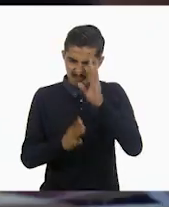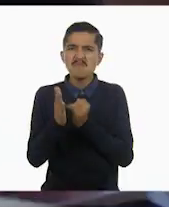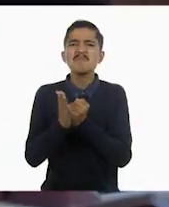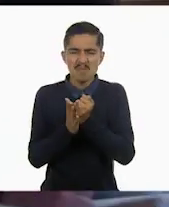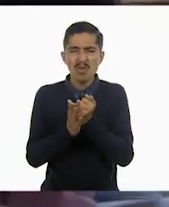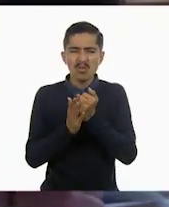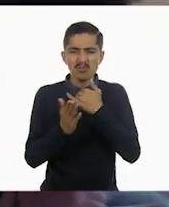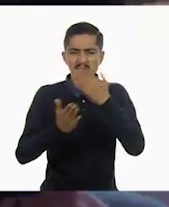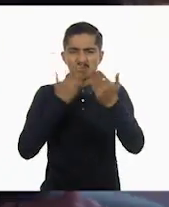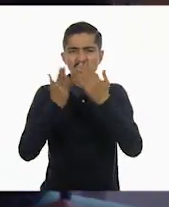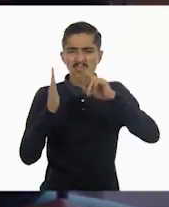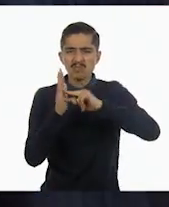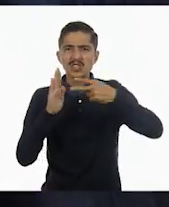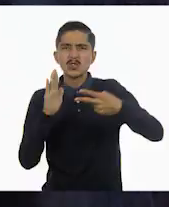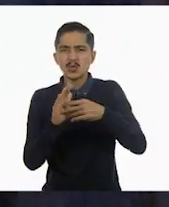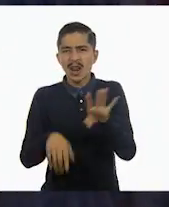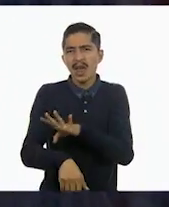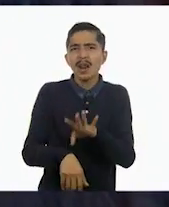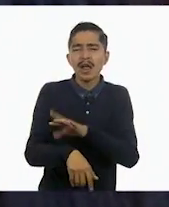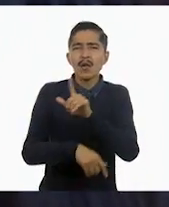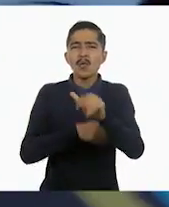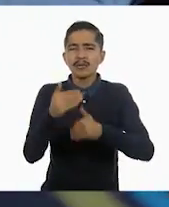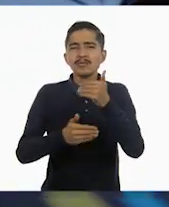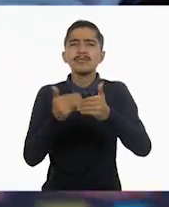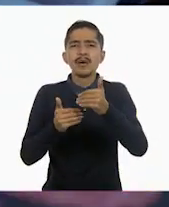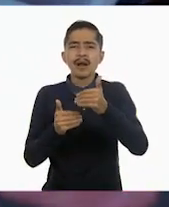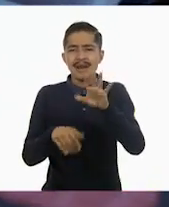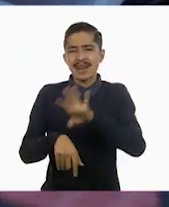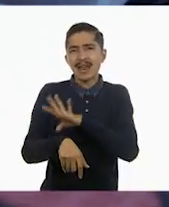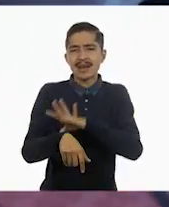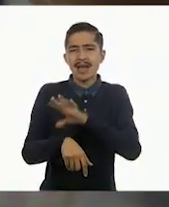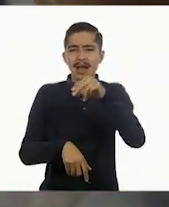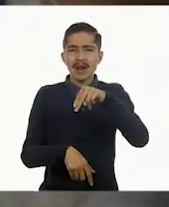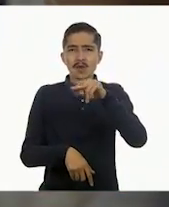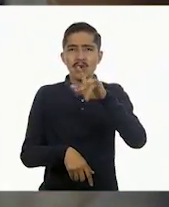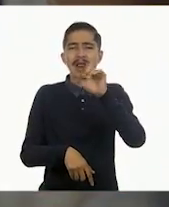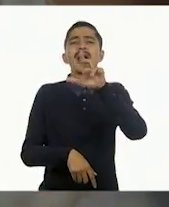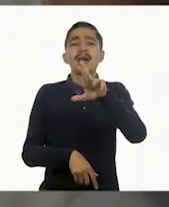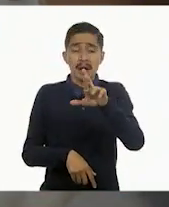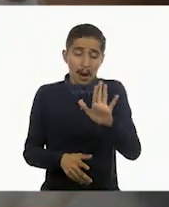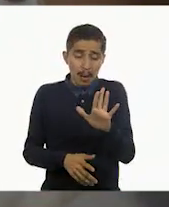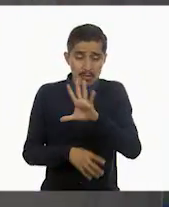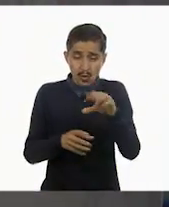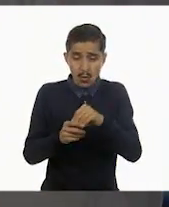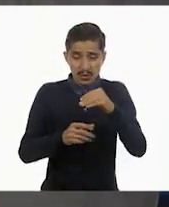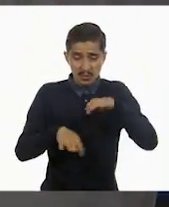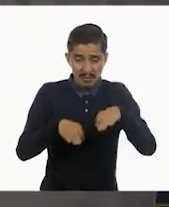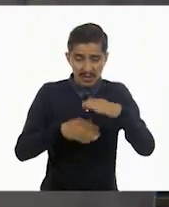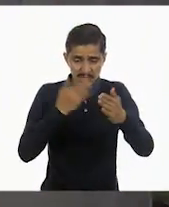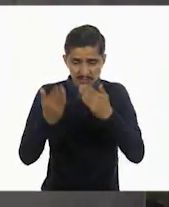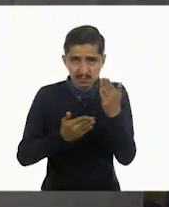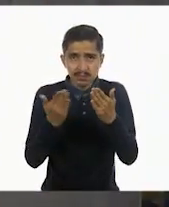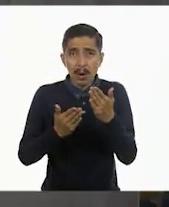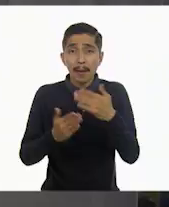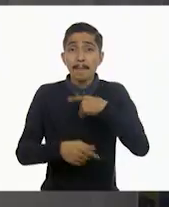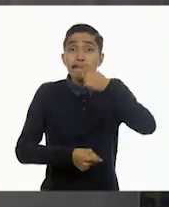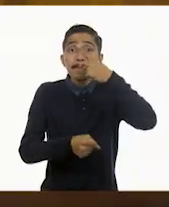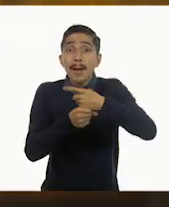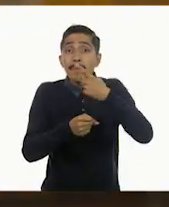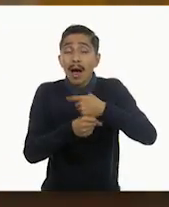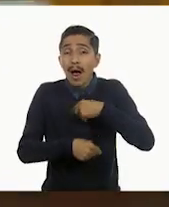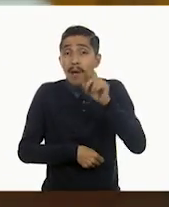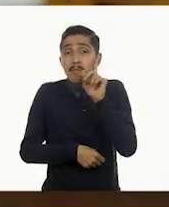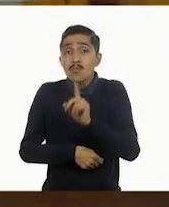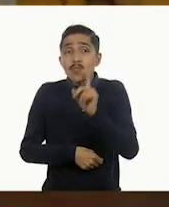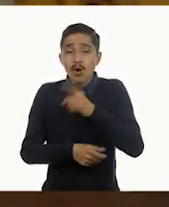estudiar ingeniería en energía y después ingeniería nuclear. Todo ese trabajo y estudio me hicieron ser la primera mujer